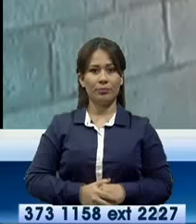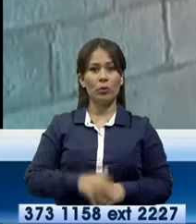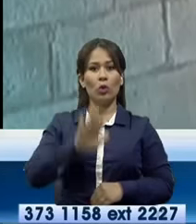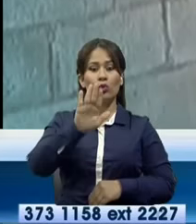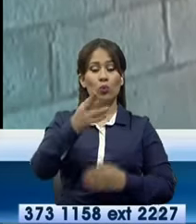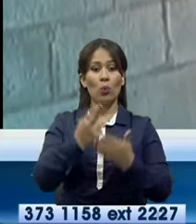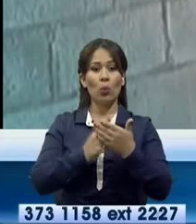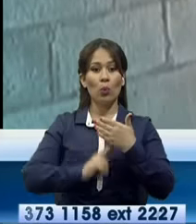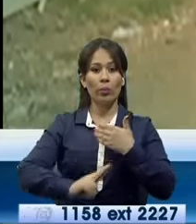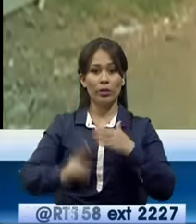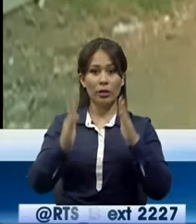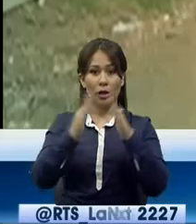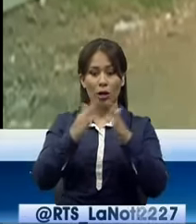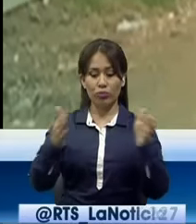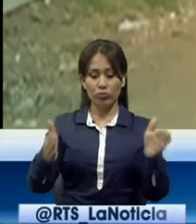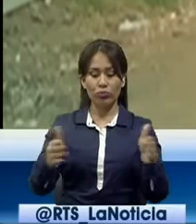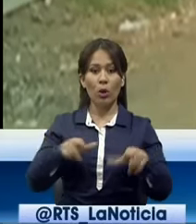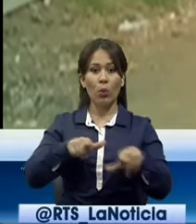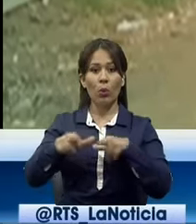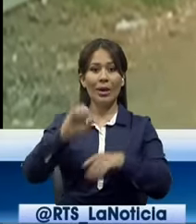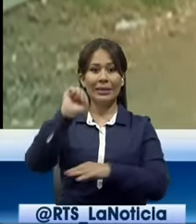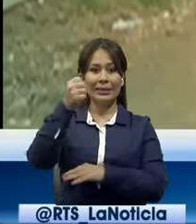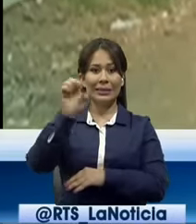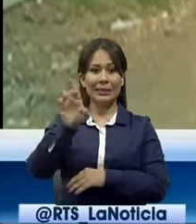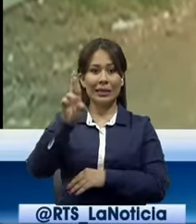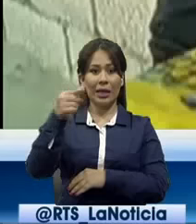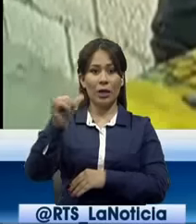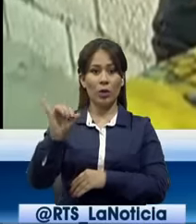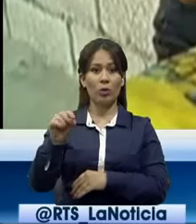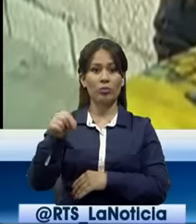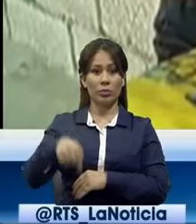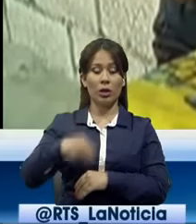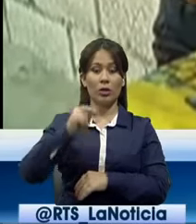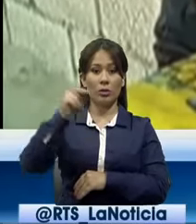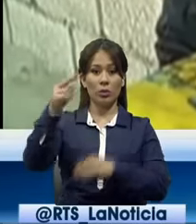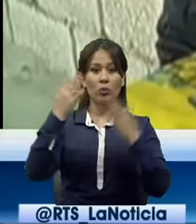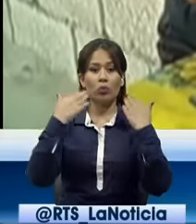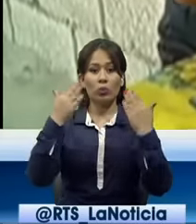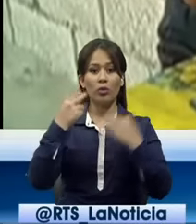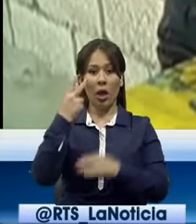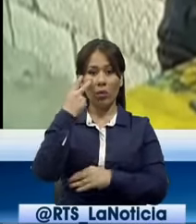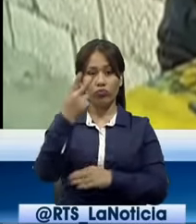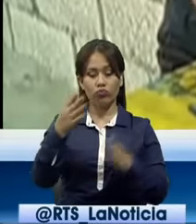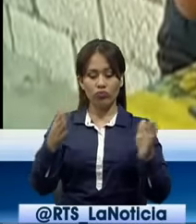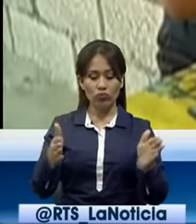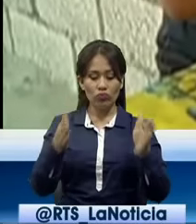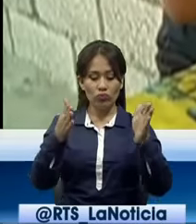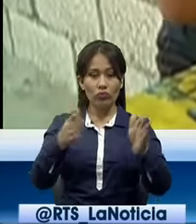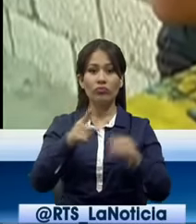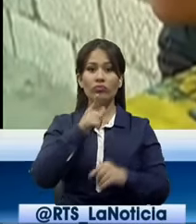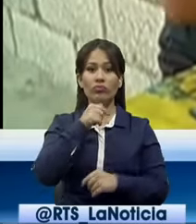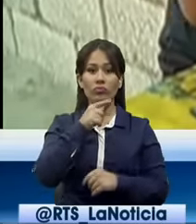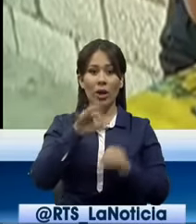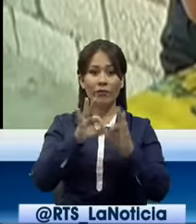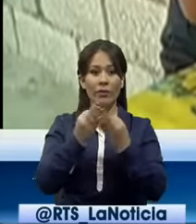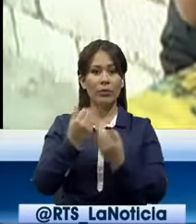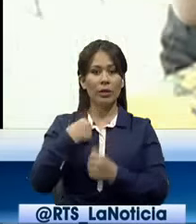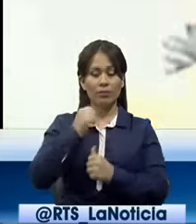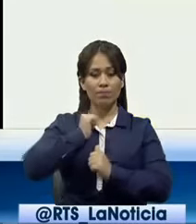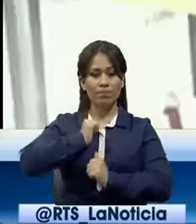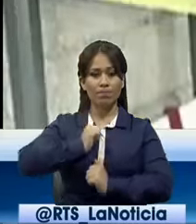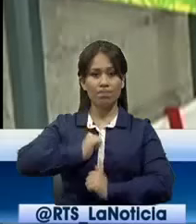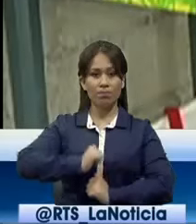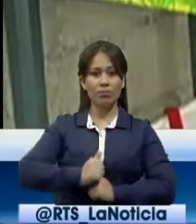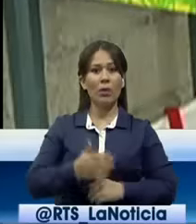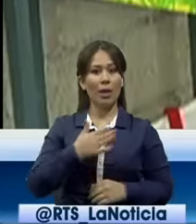humilde vivienda ubicada en el sector de Sergio Doral al noroeste de Guayaquil, se realizó su velatorio. La familia no halla consuelo.